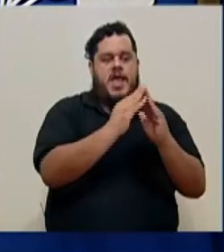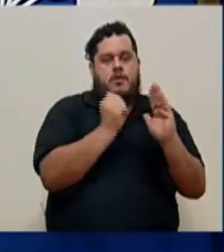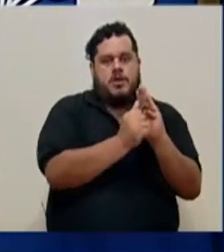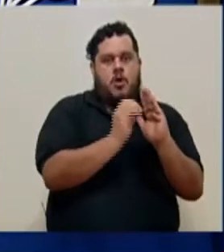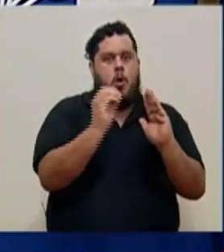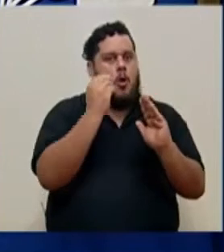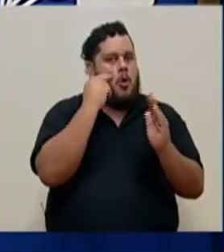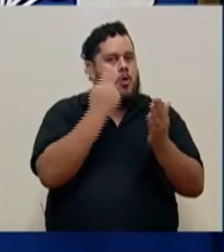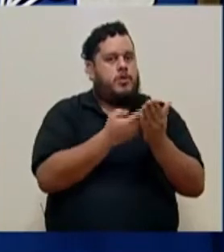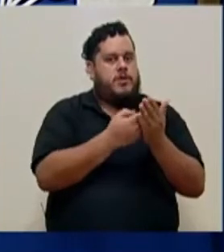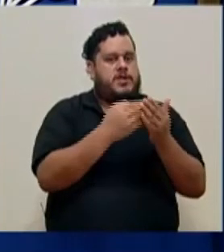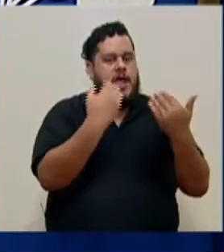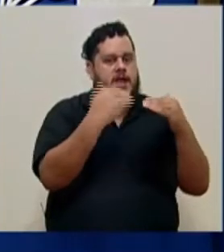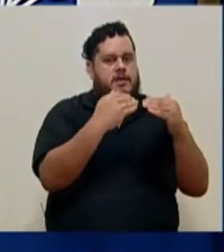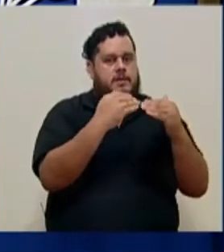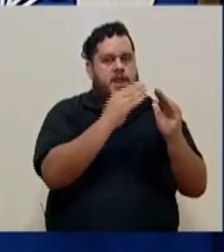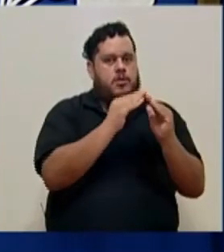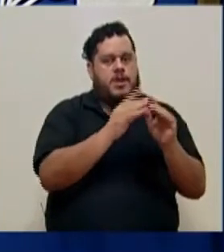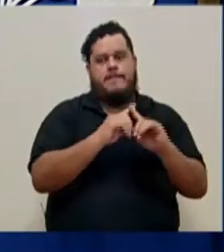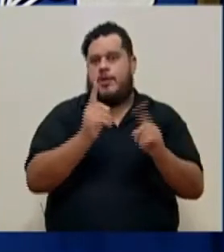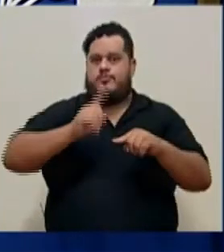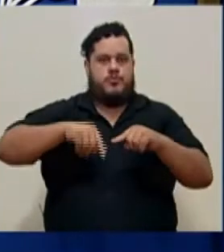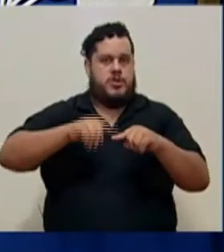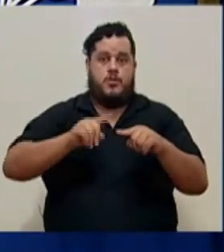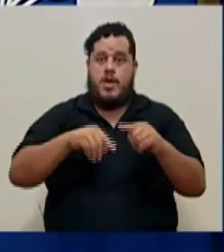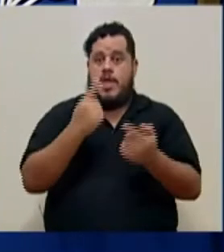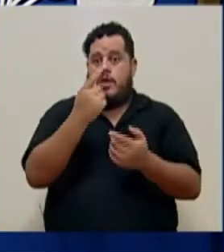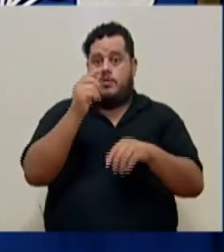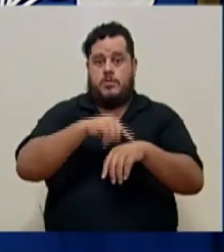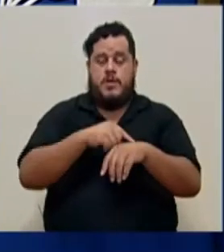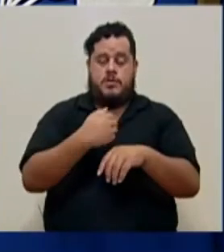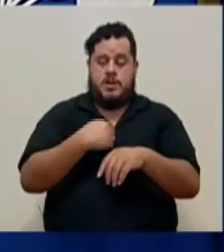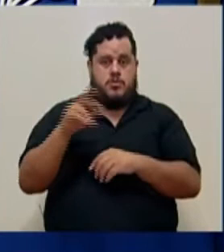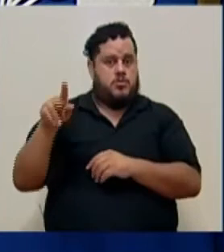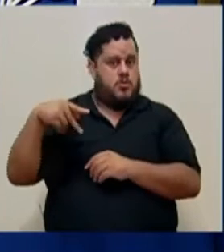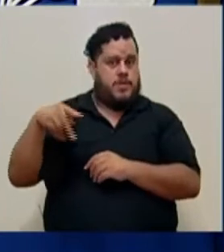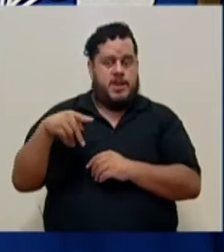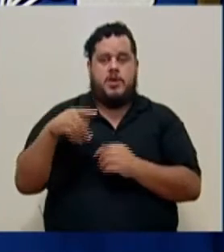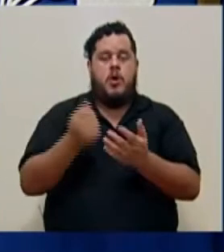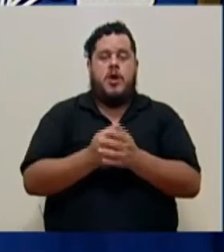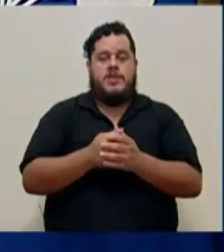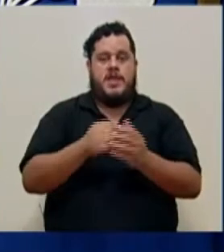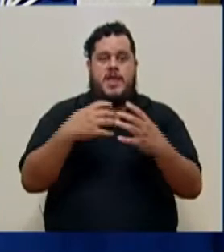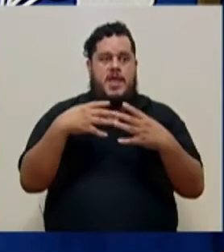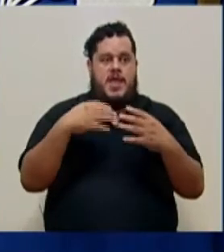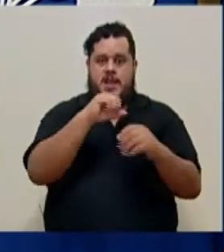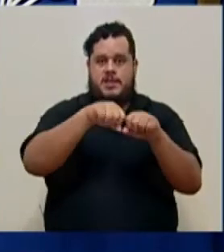o pruebas a nivel comunitario. Pero no se puede. O sea, en un momento en que sabemos que hay un riesgo de colapso del sistema de salud, de